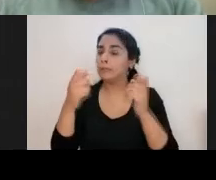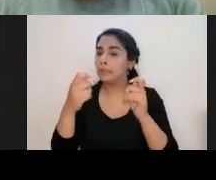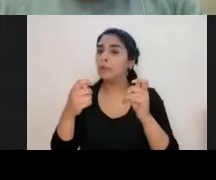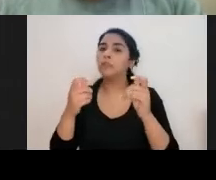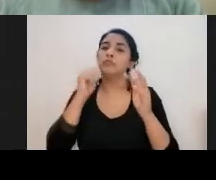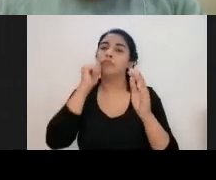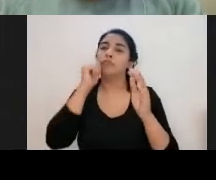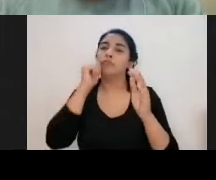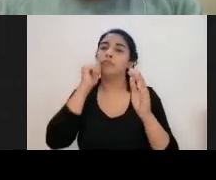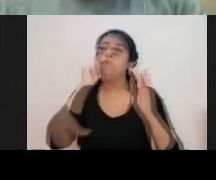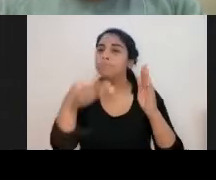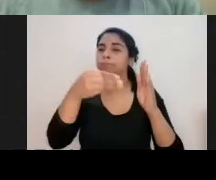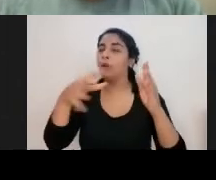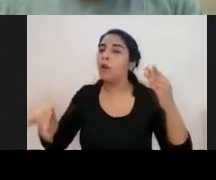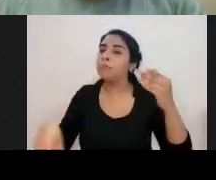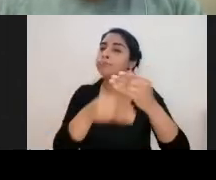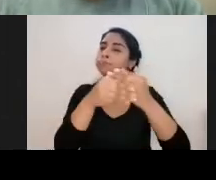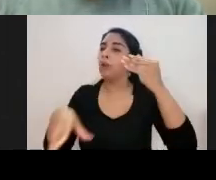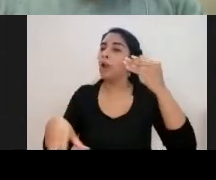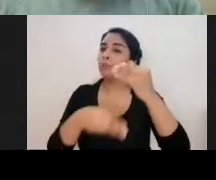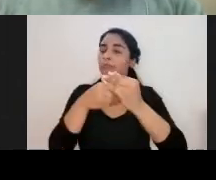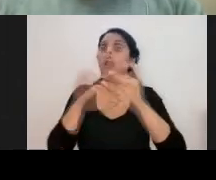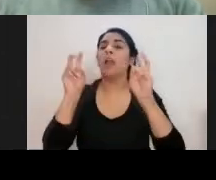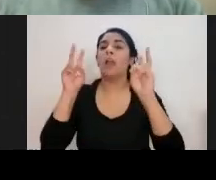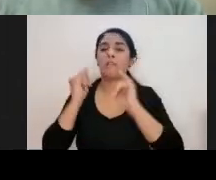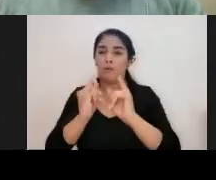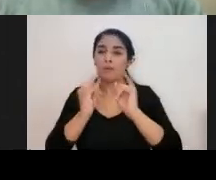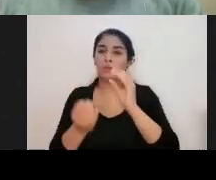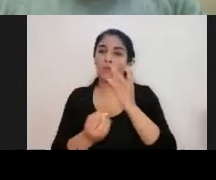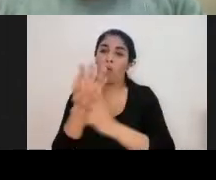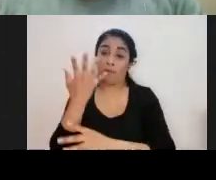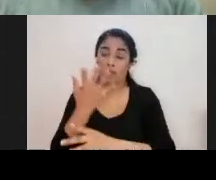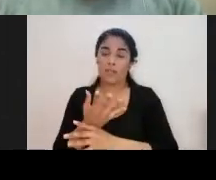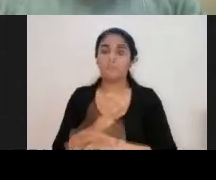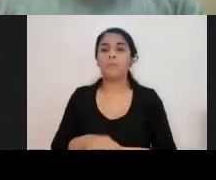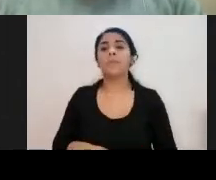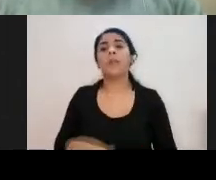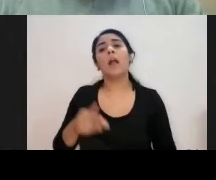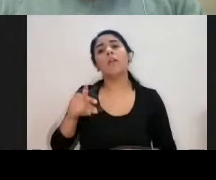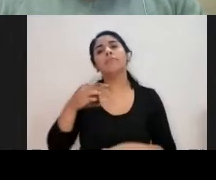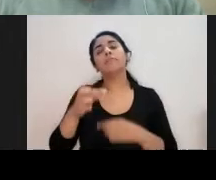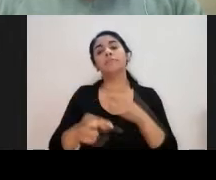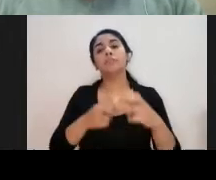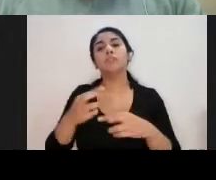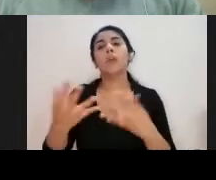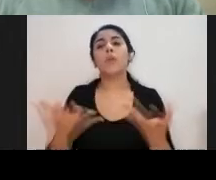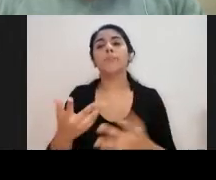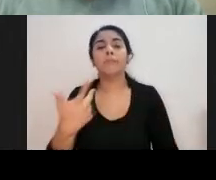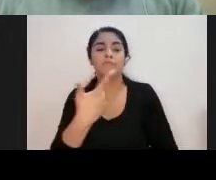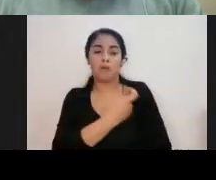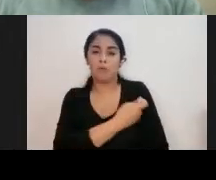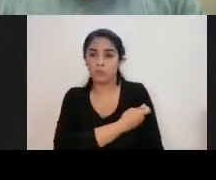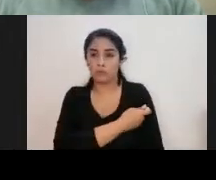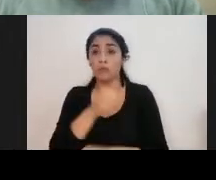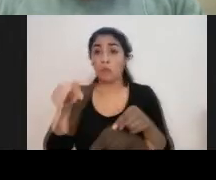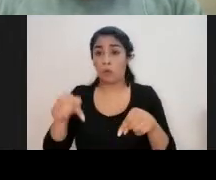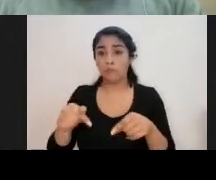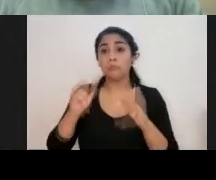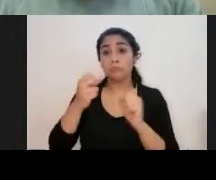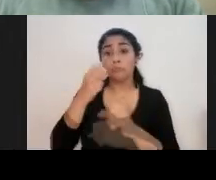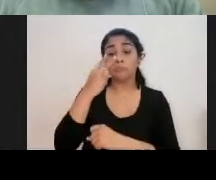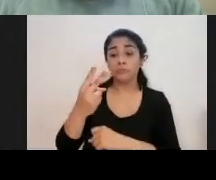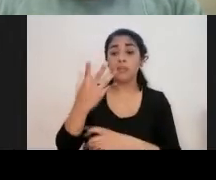las actualizaciones que van apareciendo. Y el proceso de vacunación, hoy día, ¿cierto?, podemos ver que se han